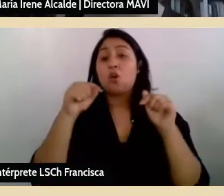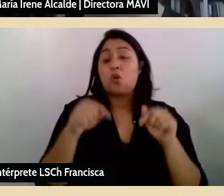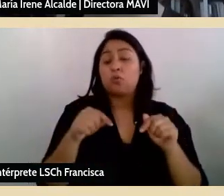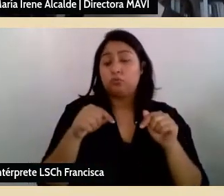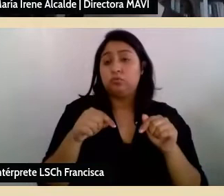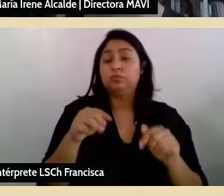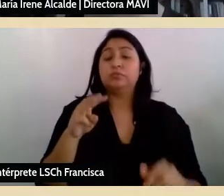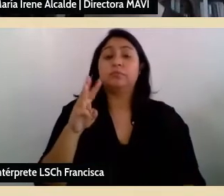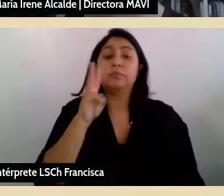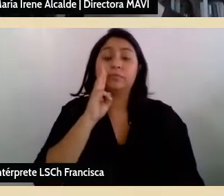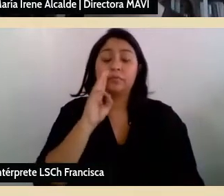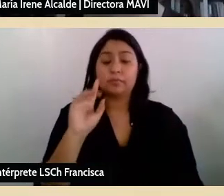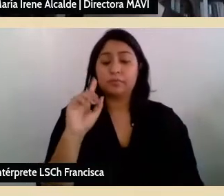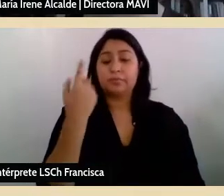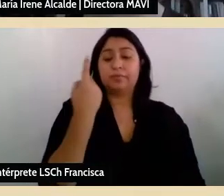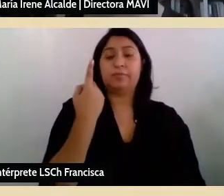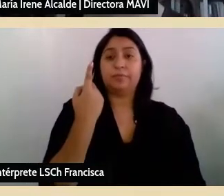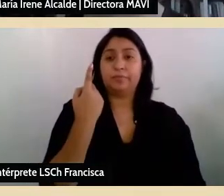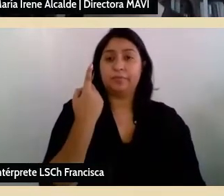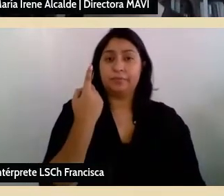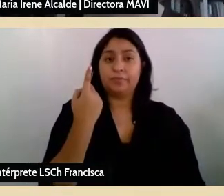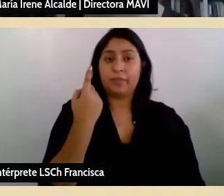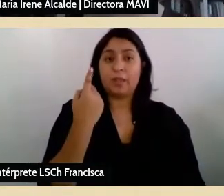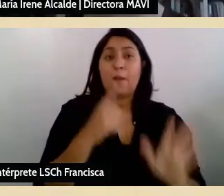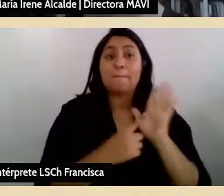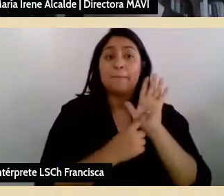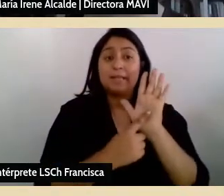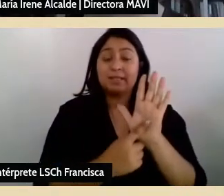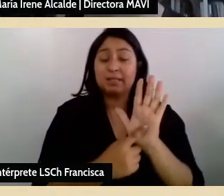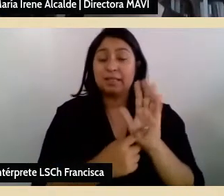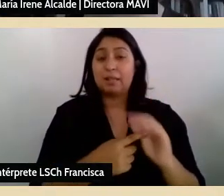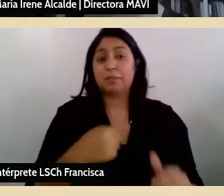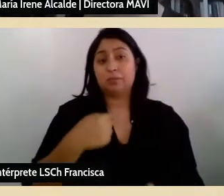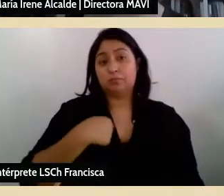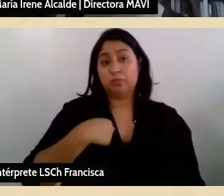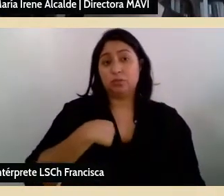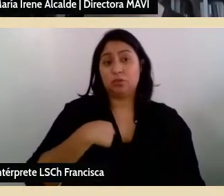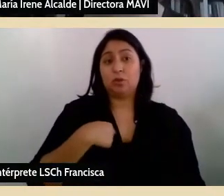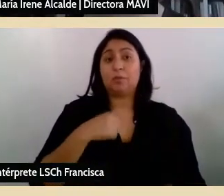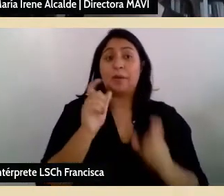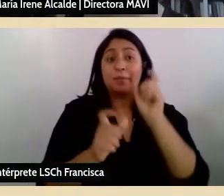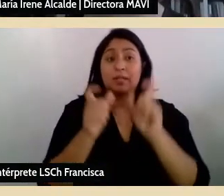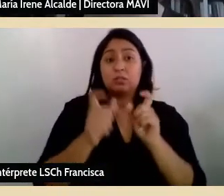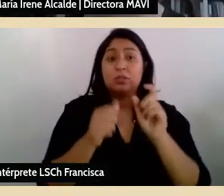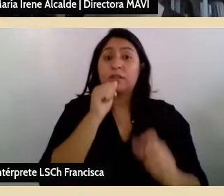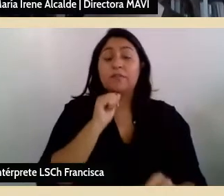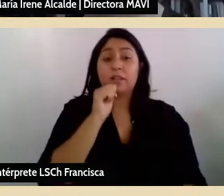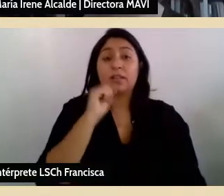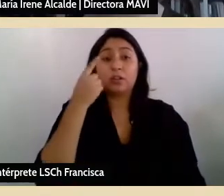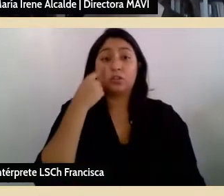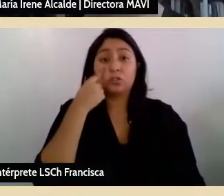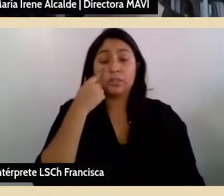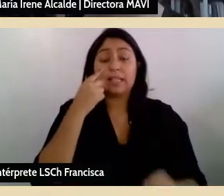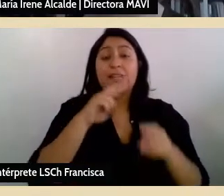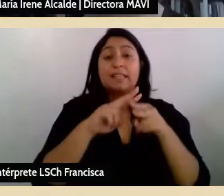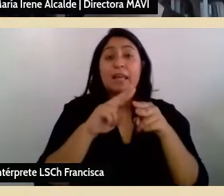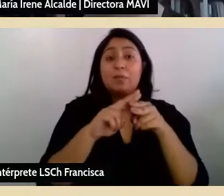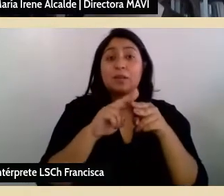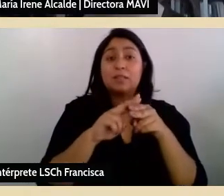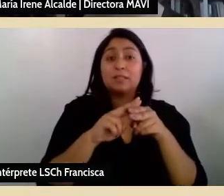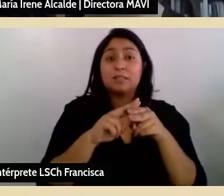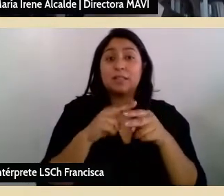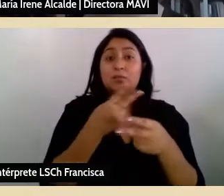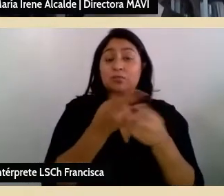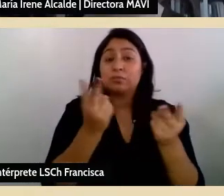primer lugar, quiero presentarme para quienes no me conocen, ya que estamos haciendo una transmisión en